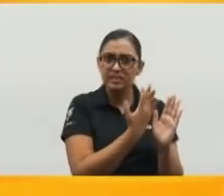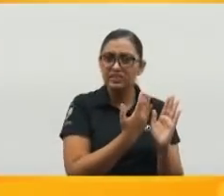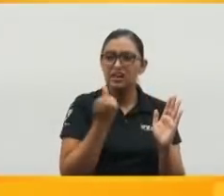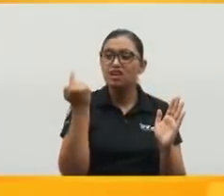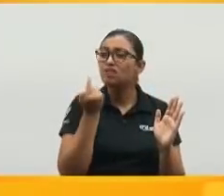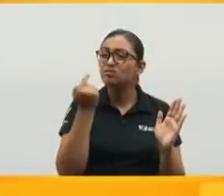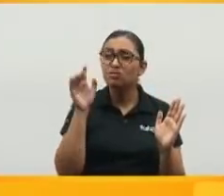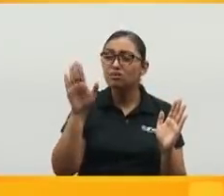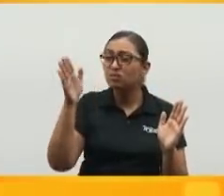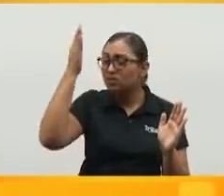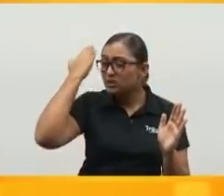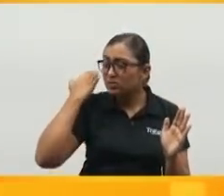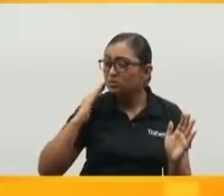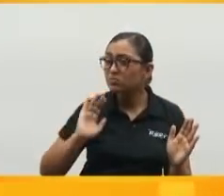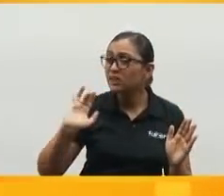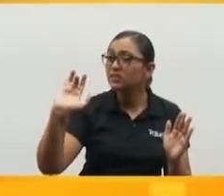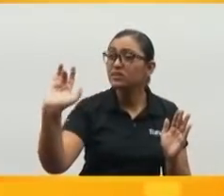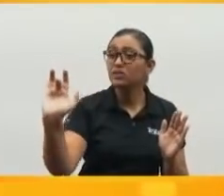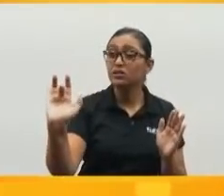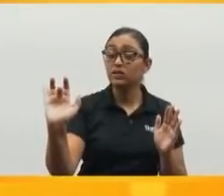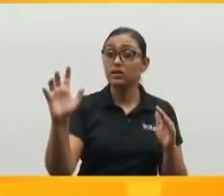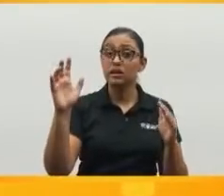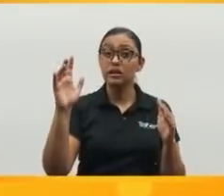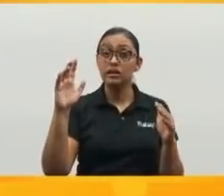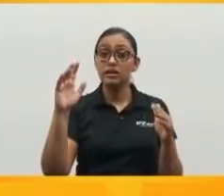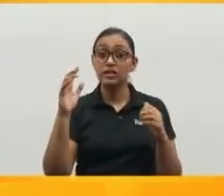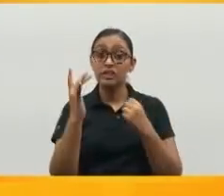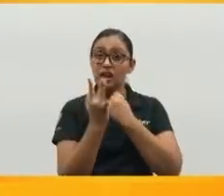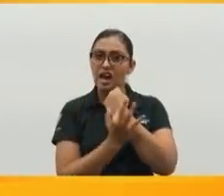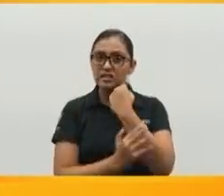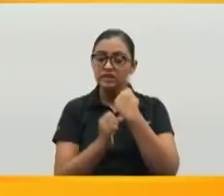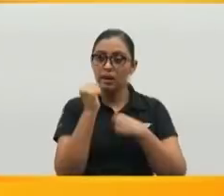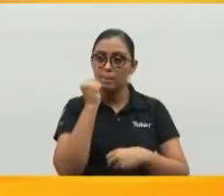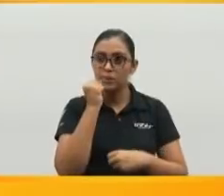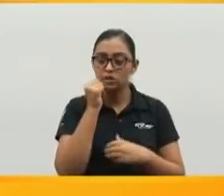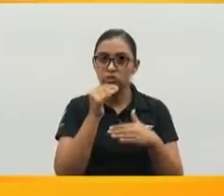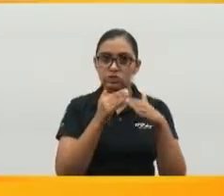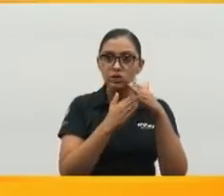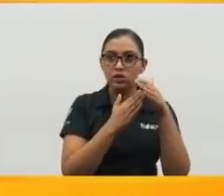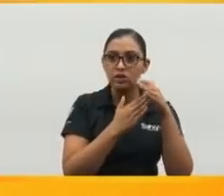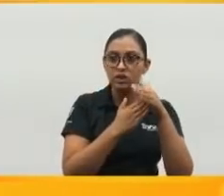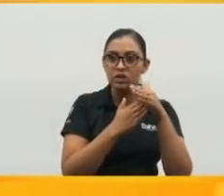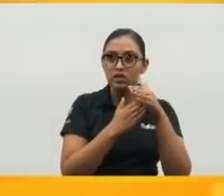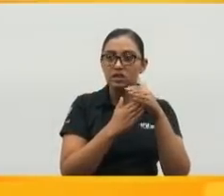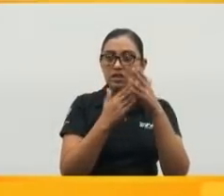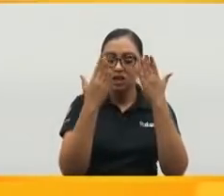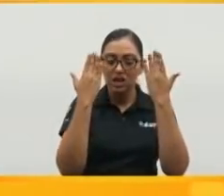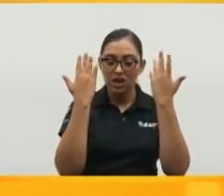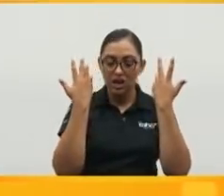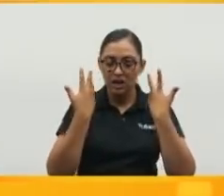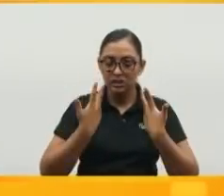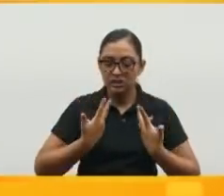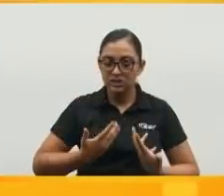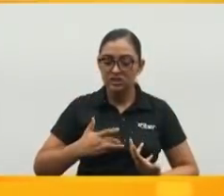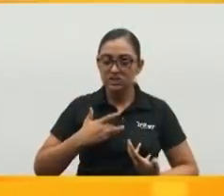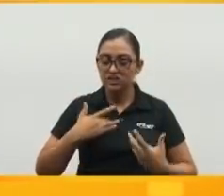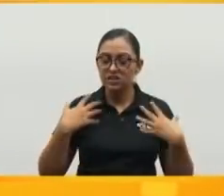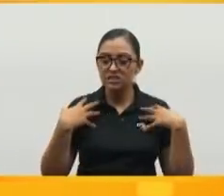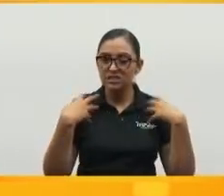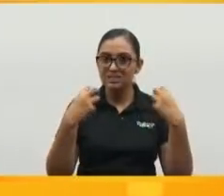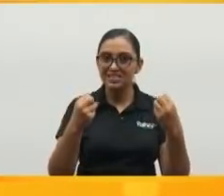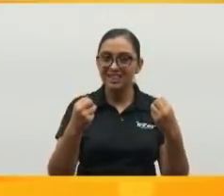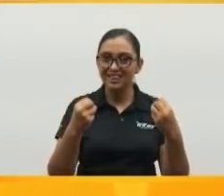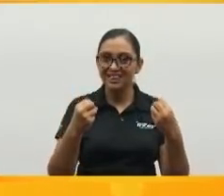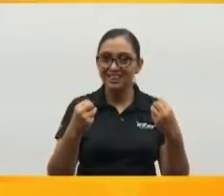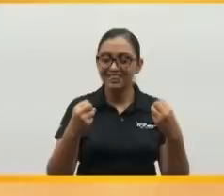salva. Y enseguida la fuente de su sangre se secó y sintió en el cuerpo que estaba sana. ¿De qué dice la palabra?